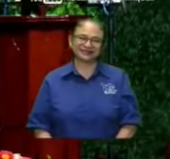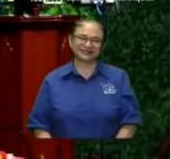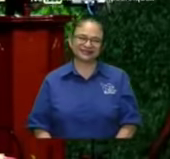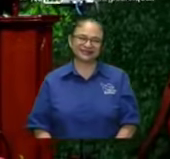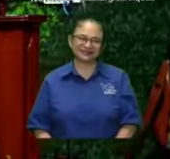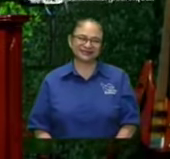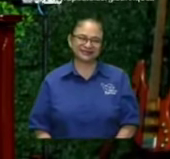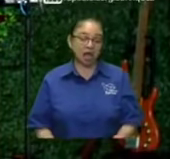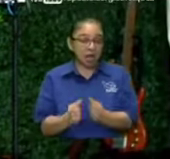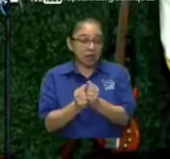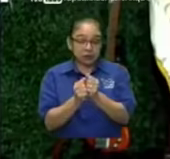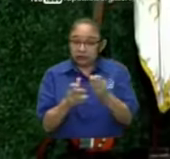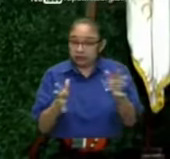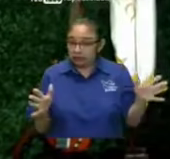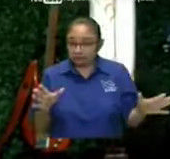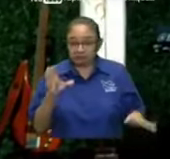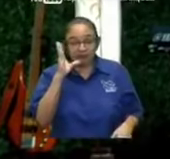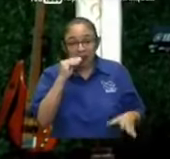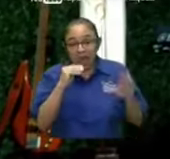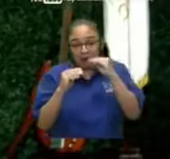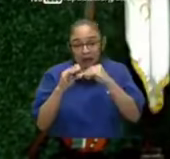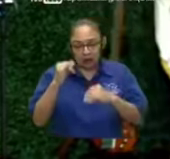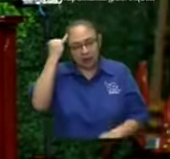Sin hablar.